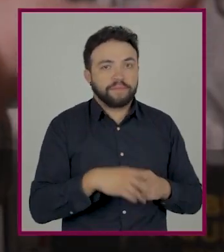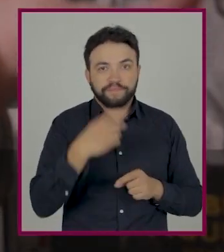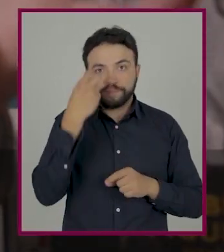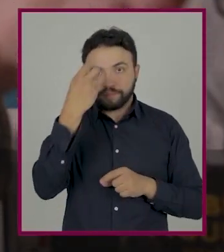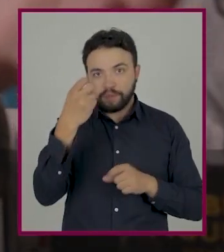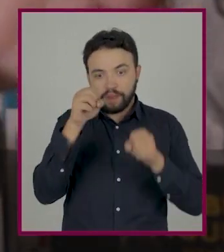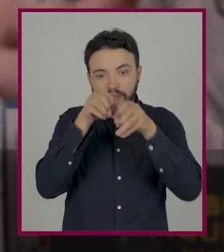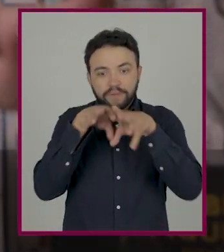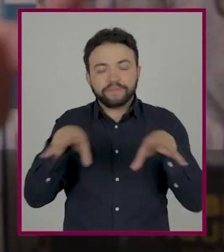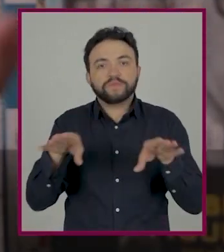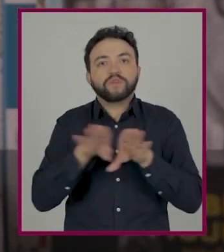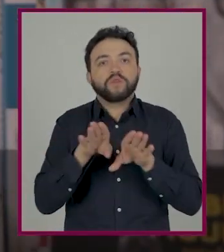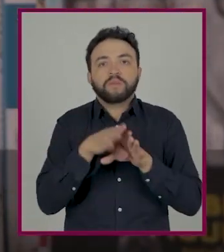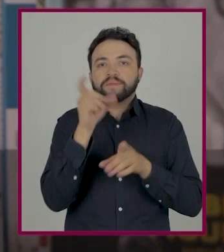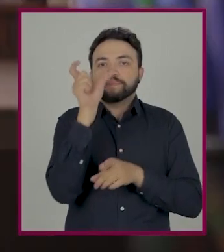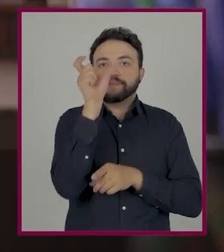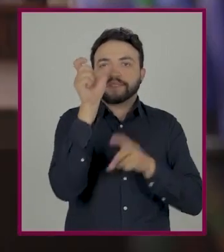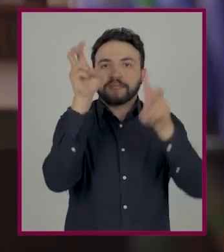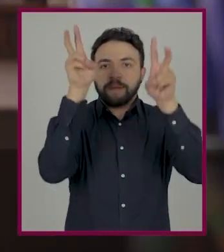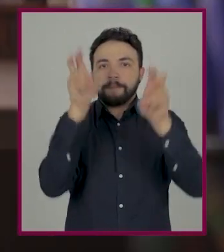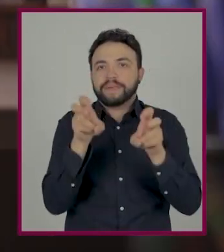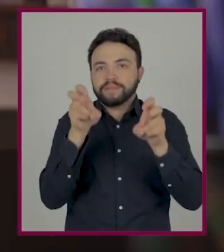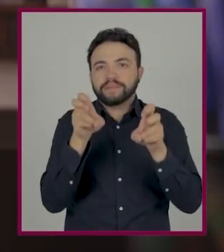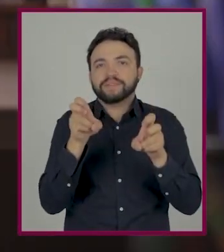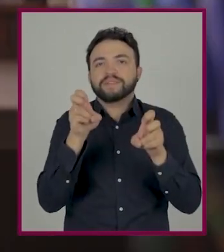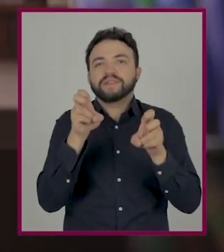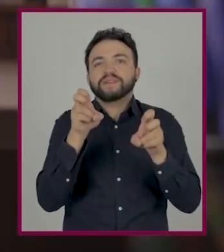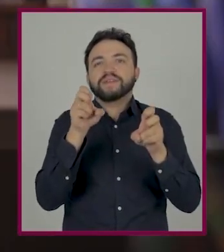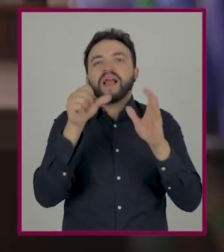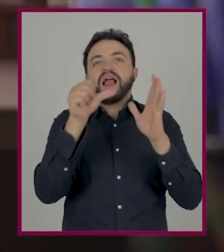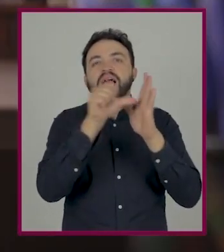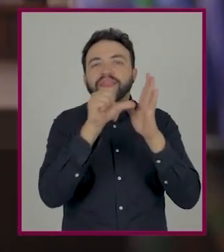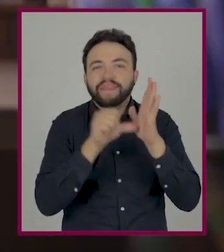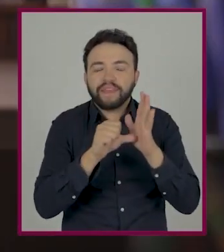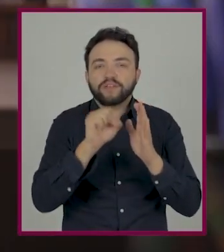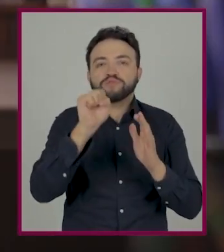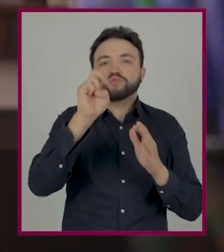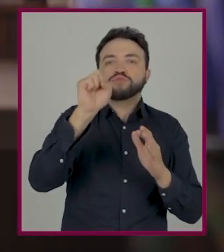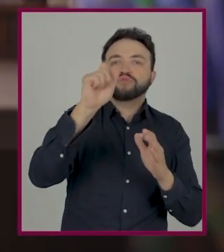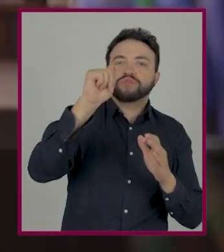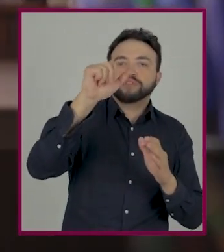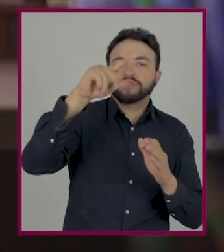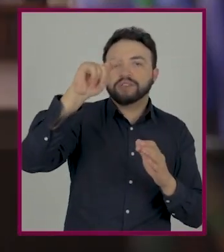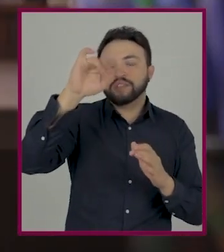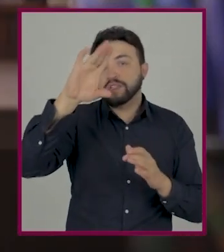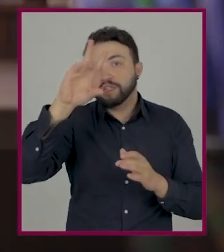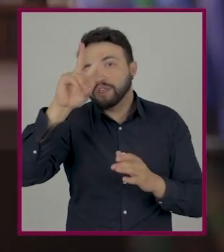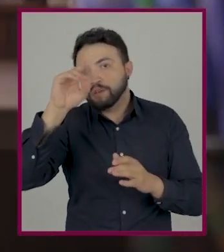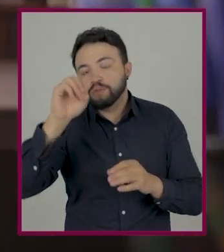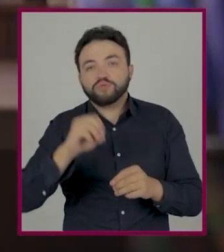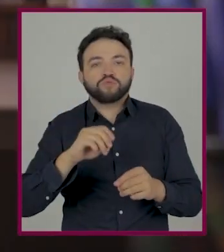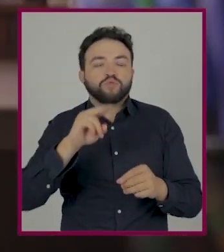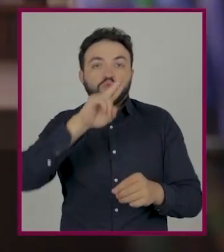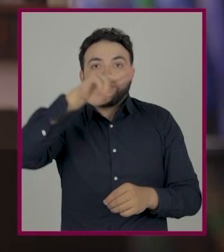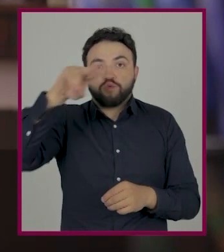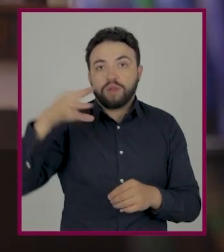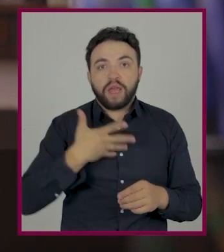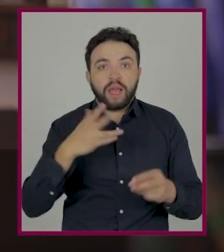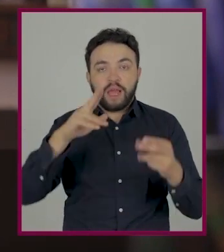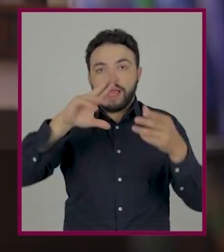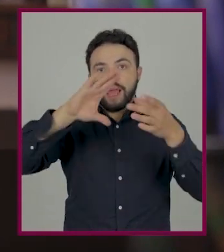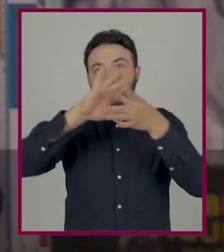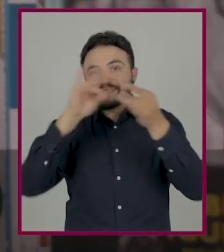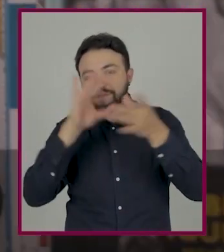qué se diferencian de otros organizadores? Que se construyen a base de conceptos, sustantivos y artículos, además de nunca